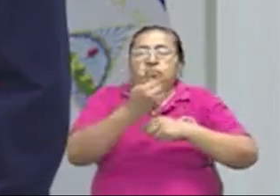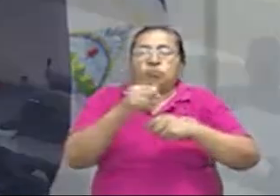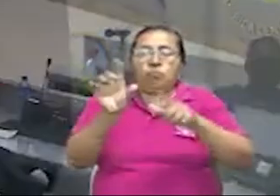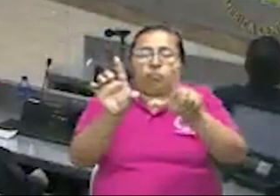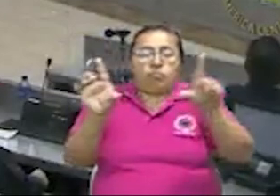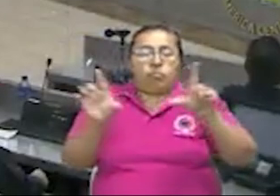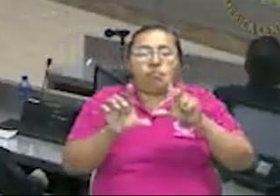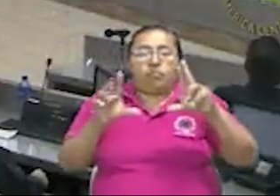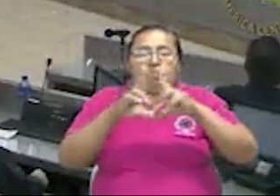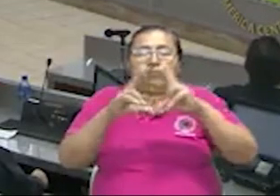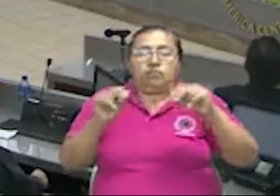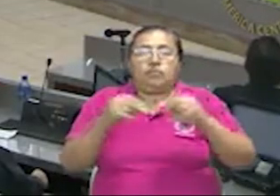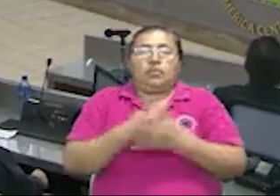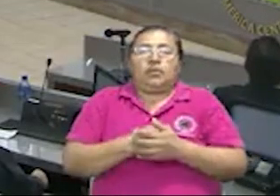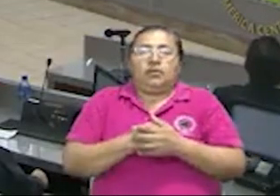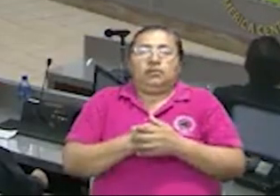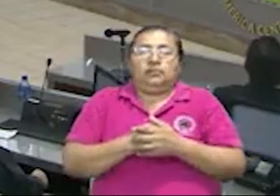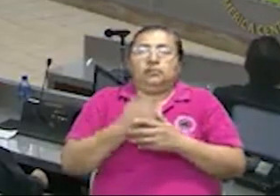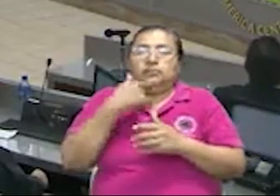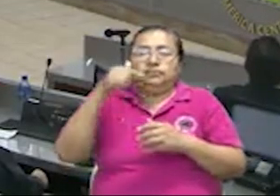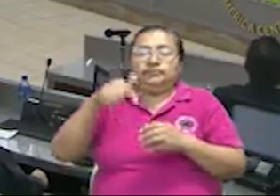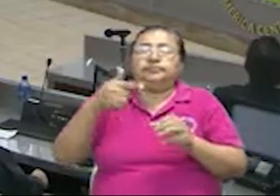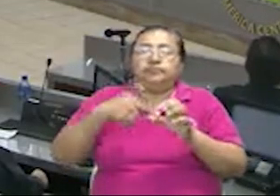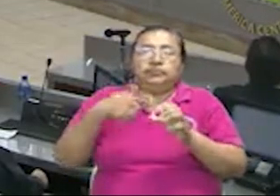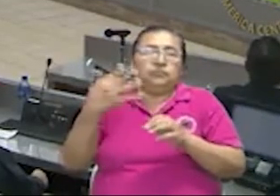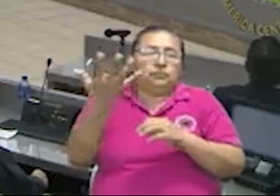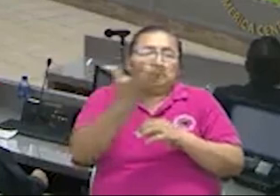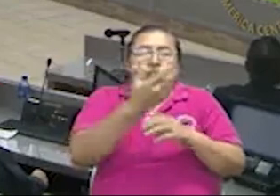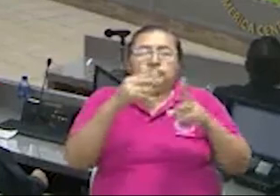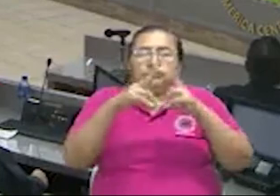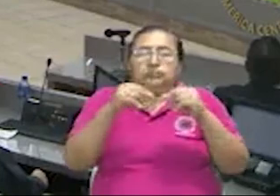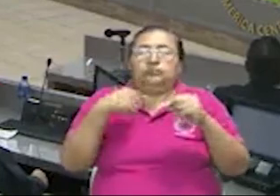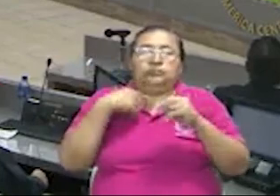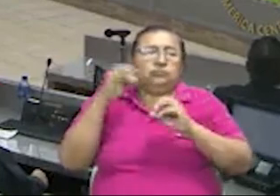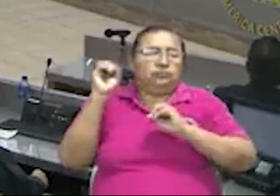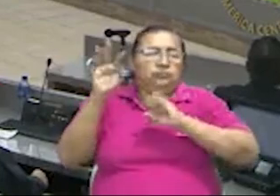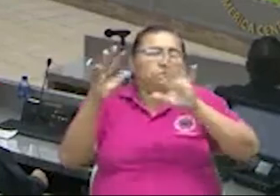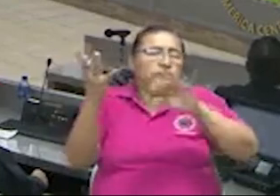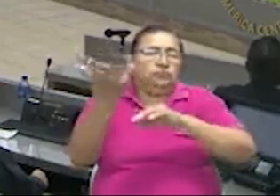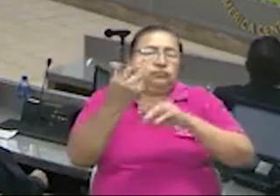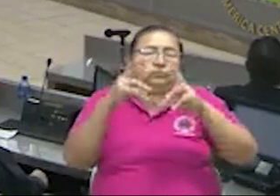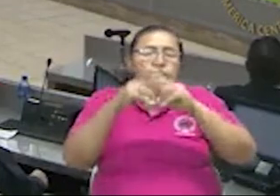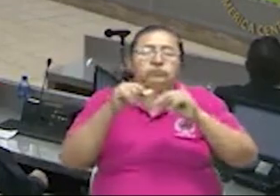puntos de Nicaragua, porque el gas llega ahora casi a todos los